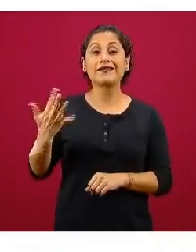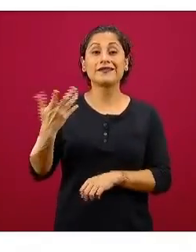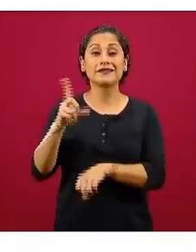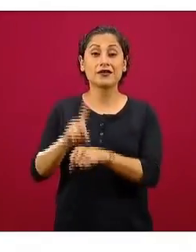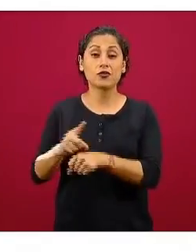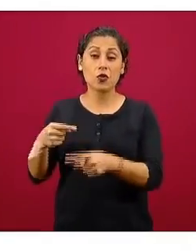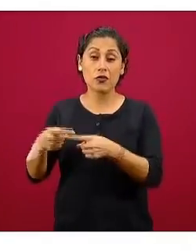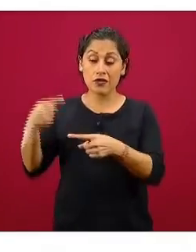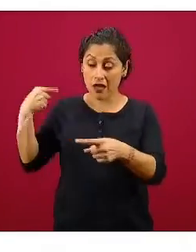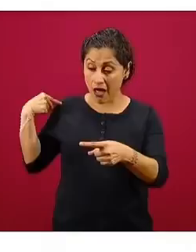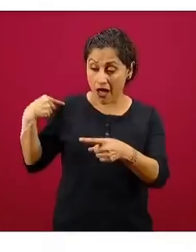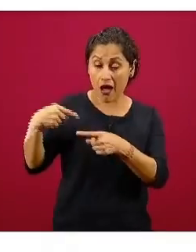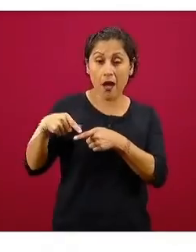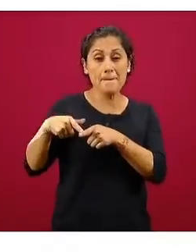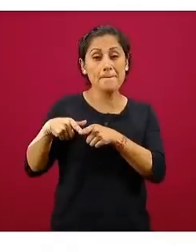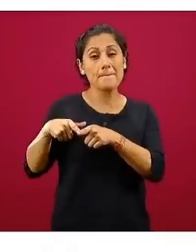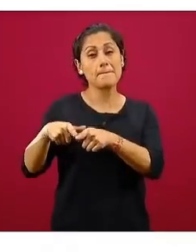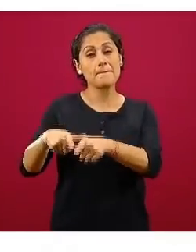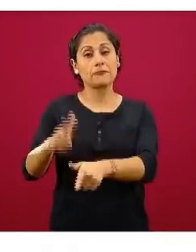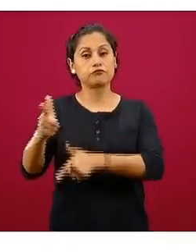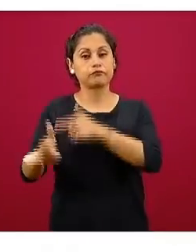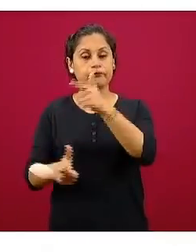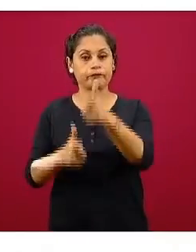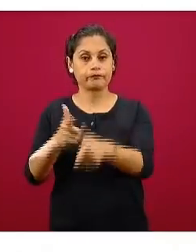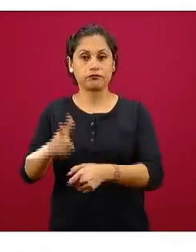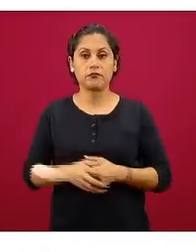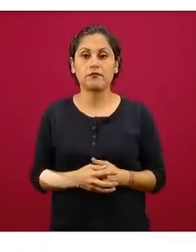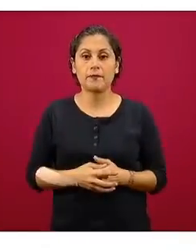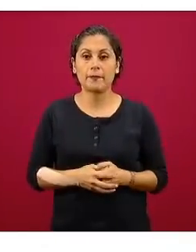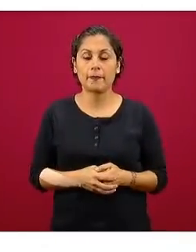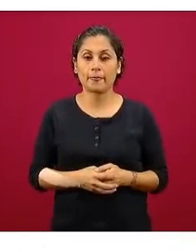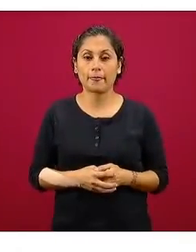casi todos los estados. La siguiente.